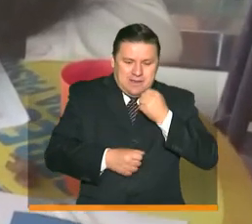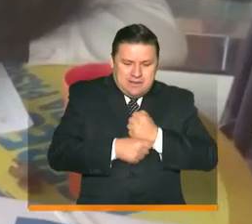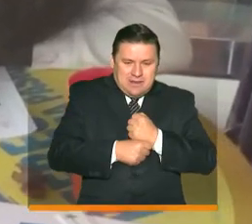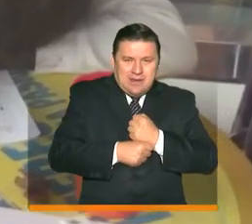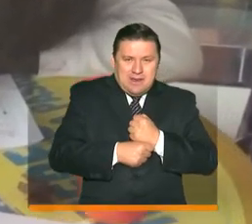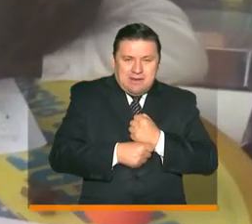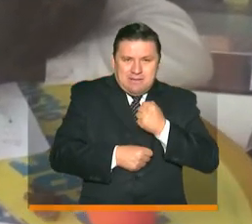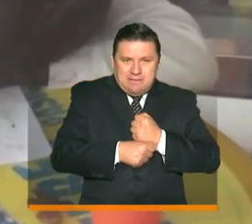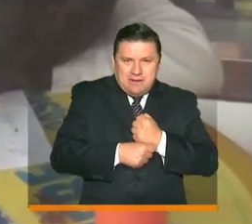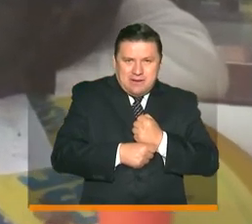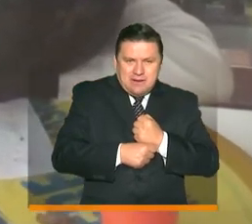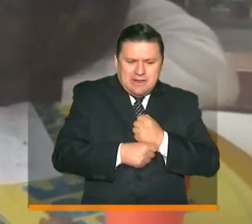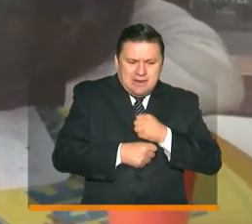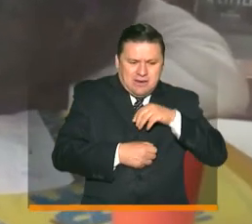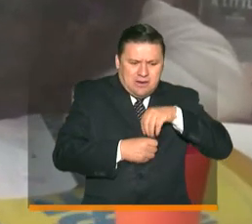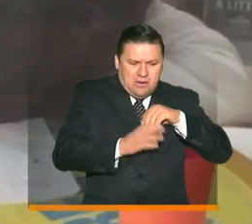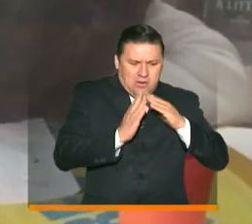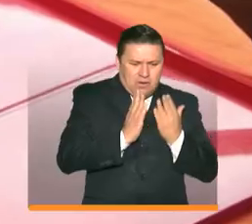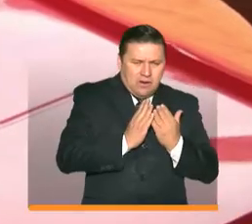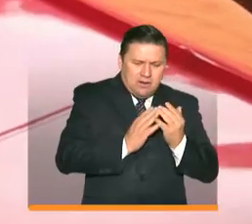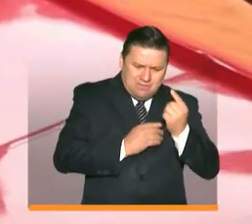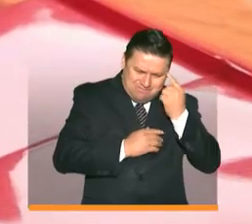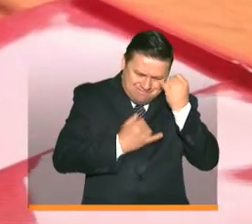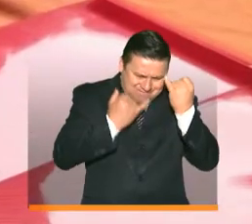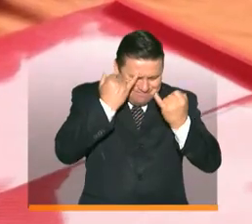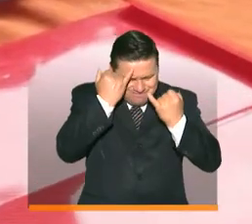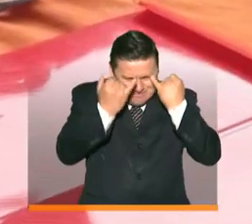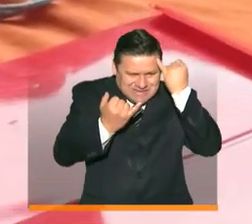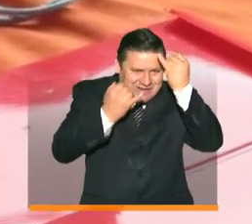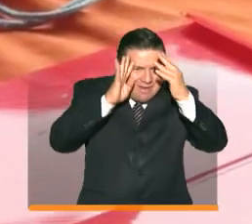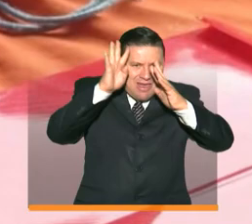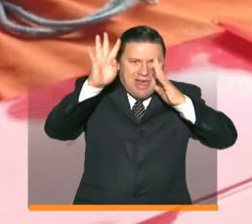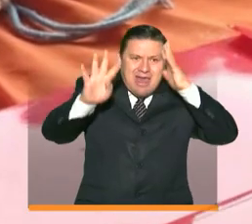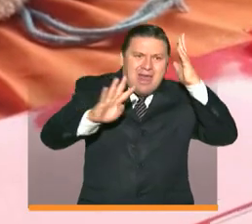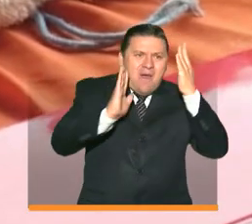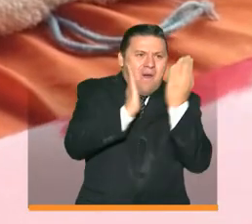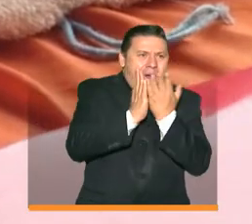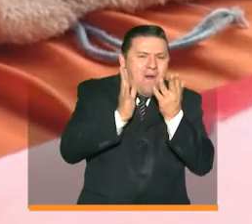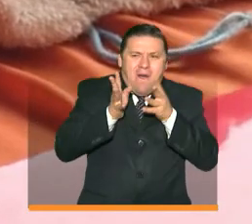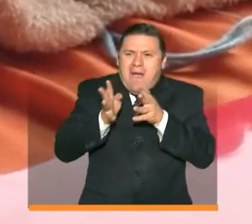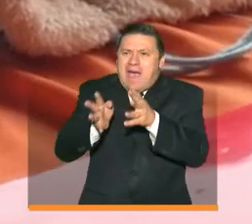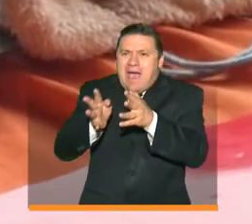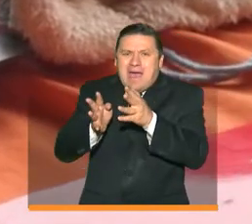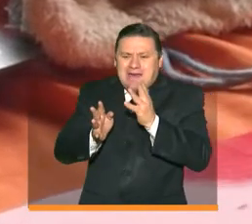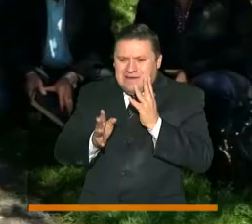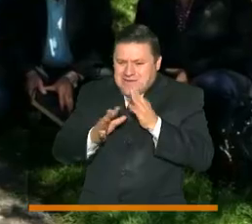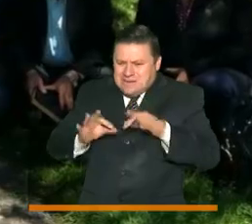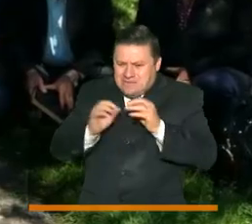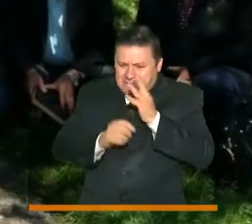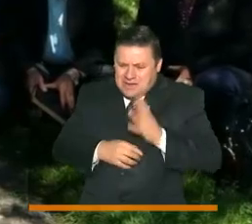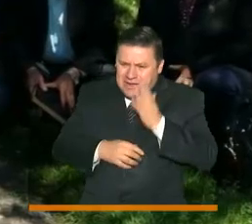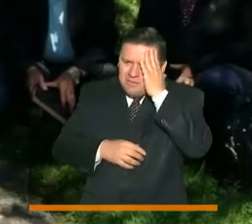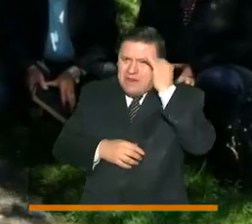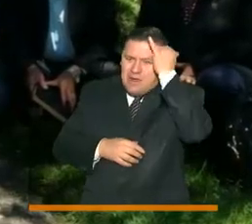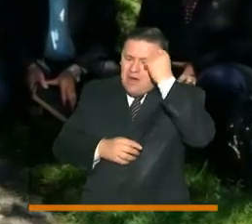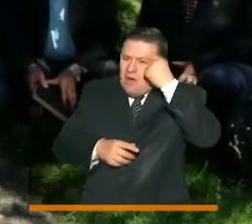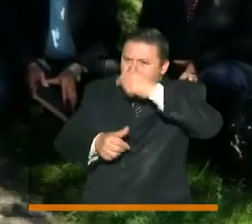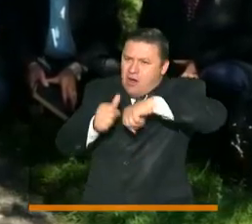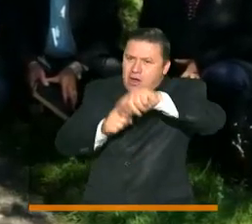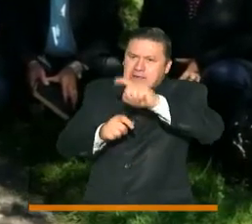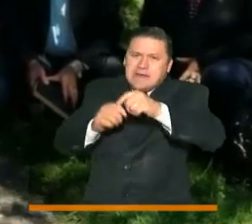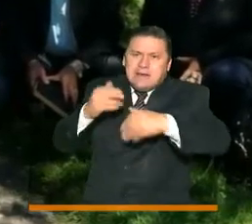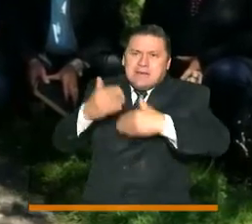trabajo interdisciplinario, el repensar nuestras prácticas pedagógicas. Esto ha sido importante para lograr